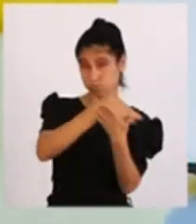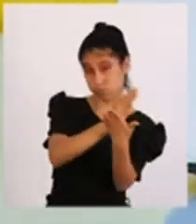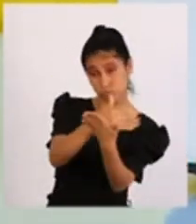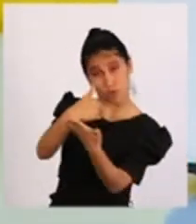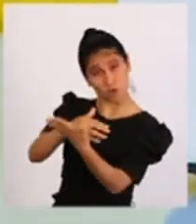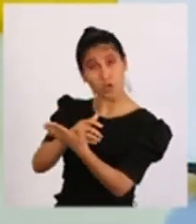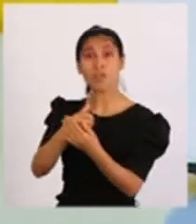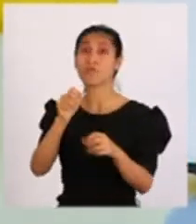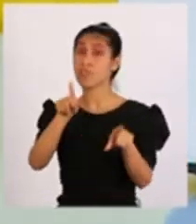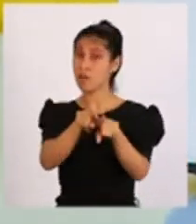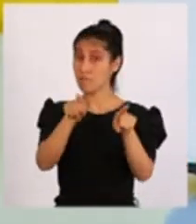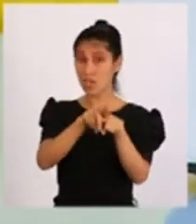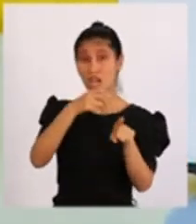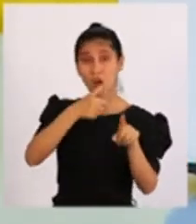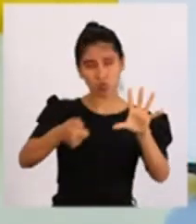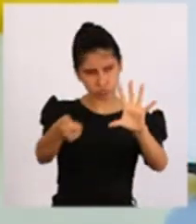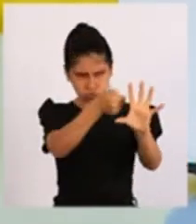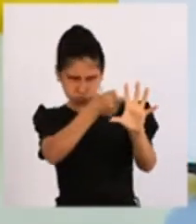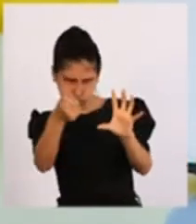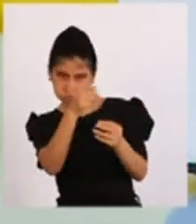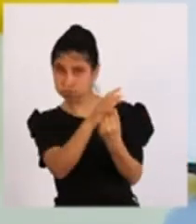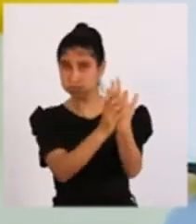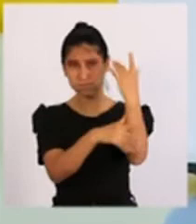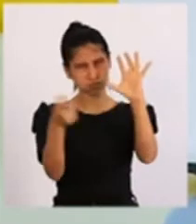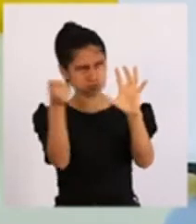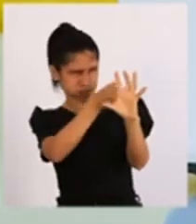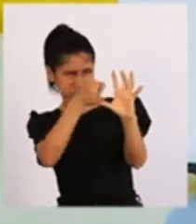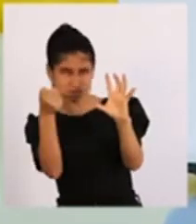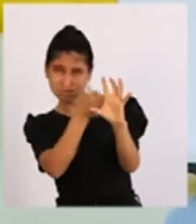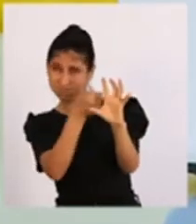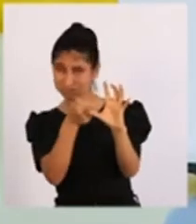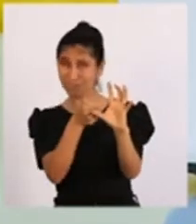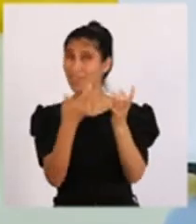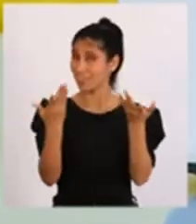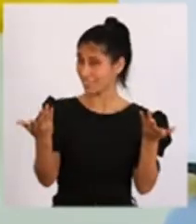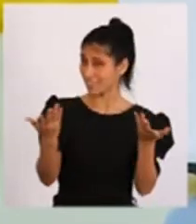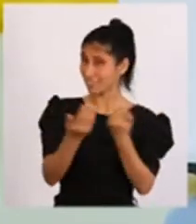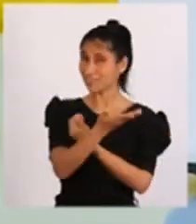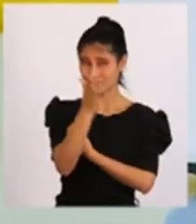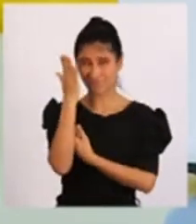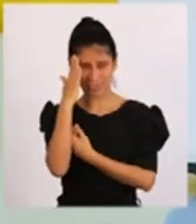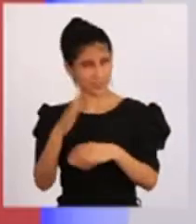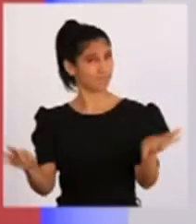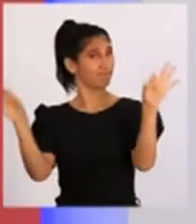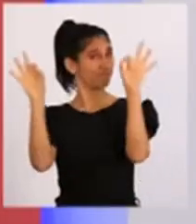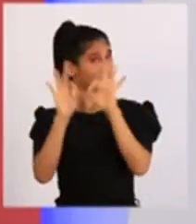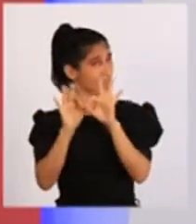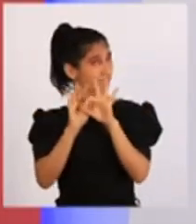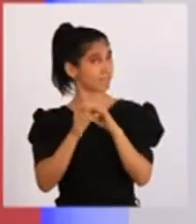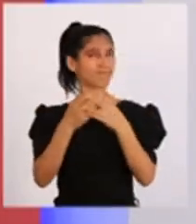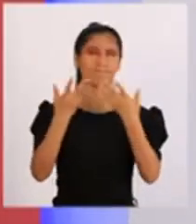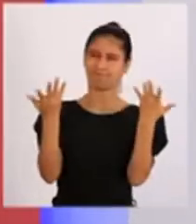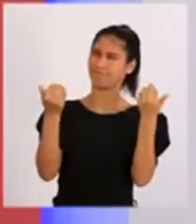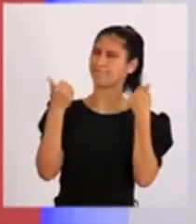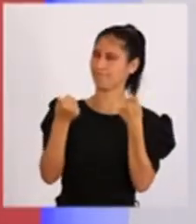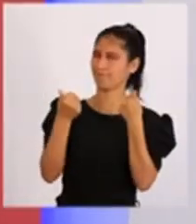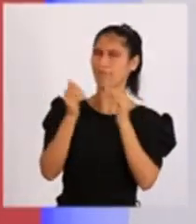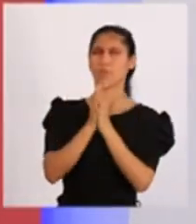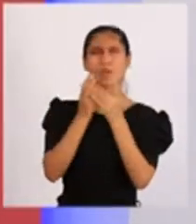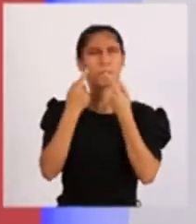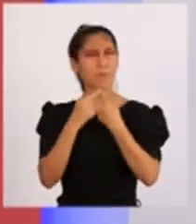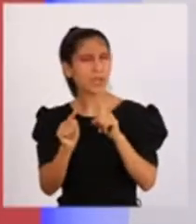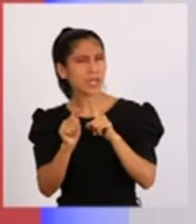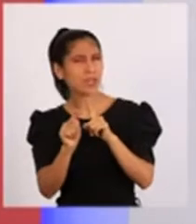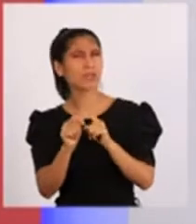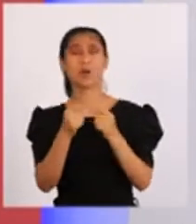regar las plantas, entre otras. ¿Se dan cuenta de cuán importante es? Ah, but I have